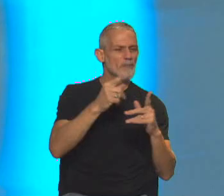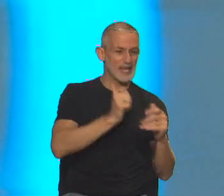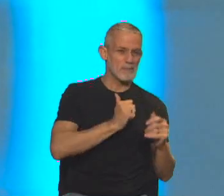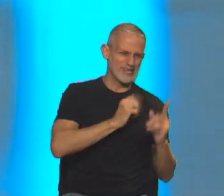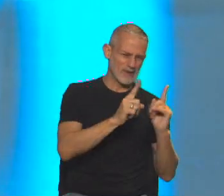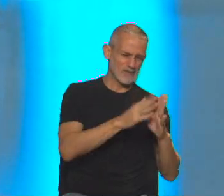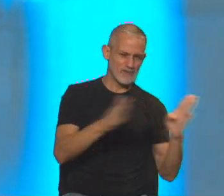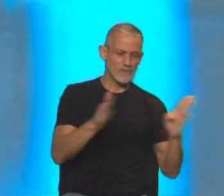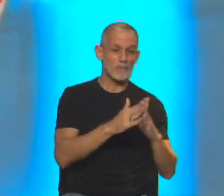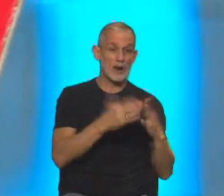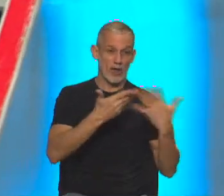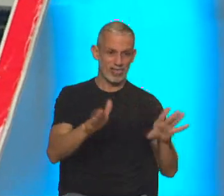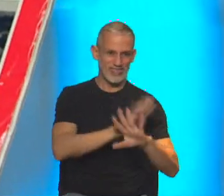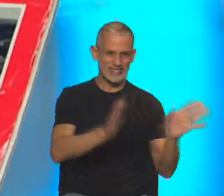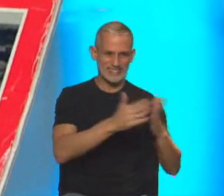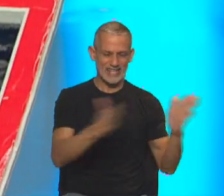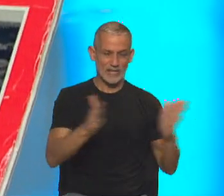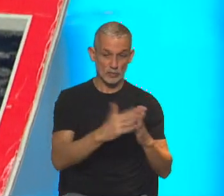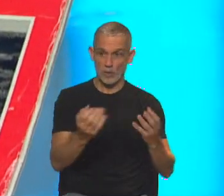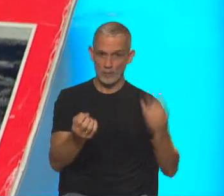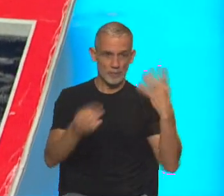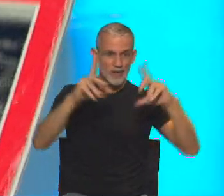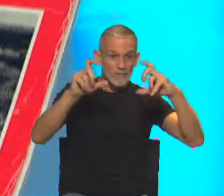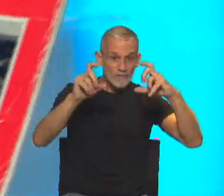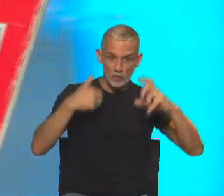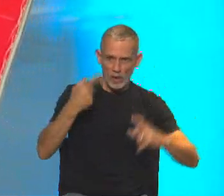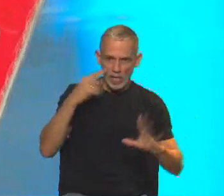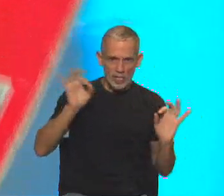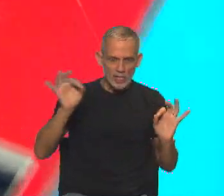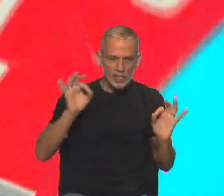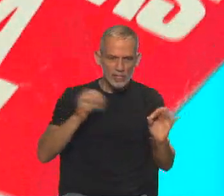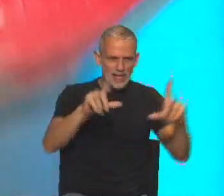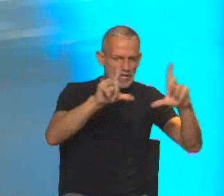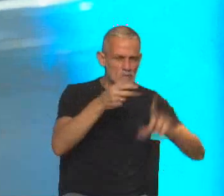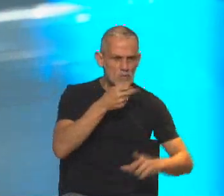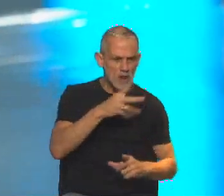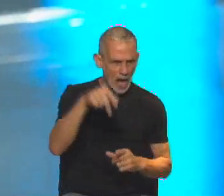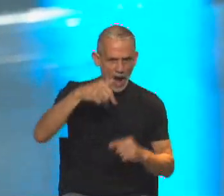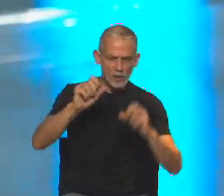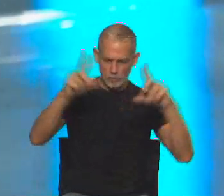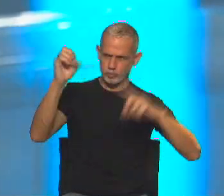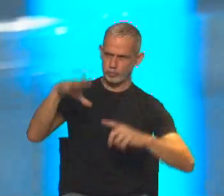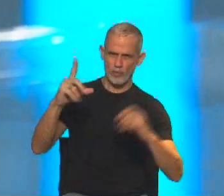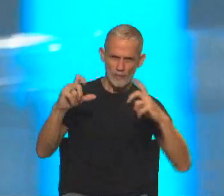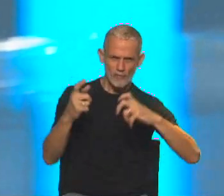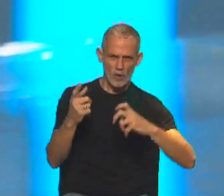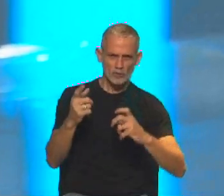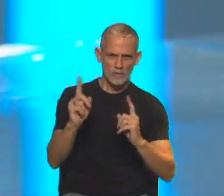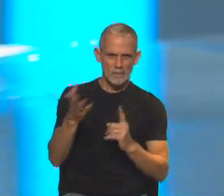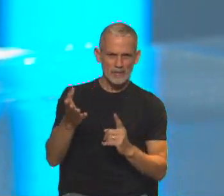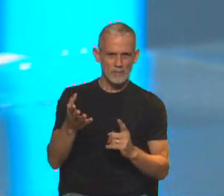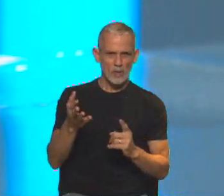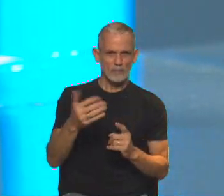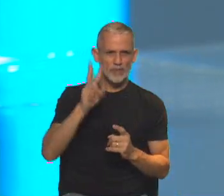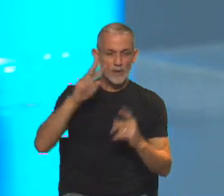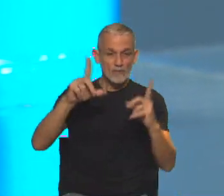a la rendición, que es cuando empiezan a aparecer estas fotos que no habíamos visto durante el conflicto de Malvinas, ¿no? Allí aparece la revista empiezan a aparecer esas fotos, claro, y